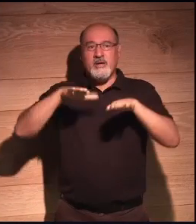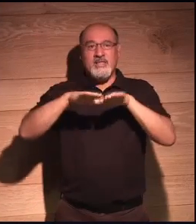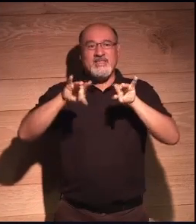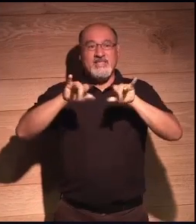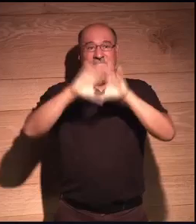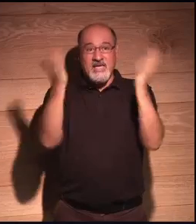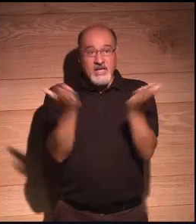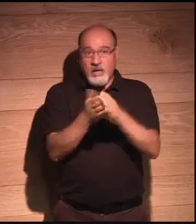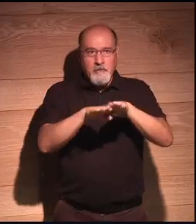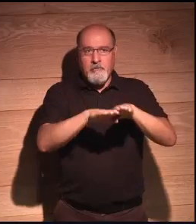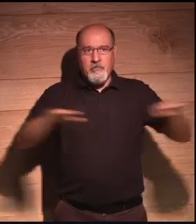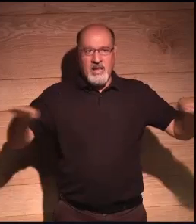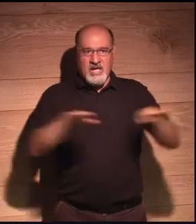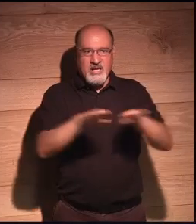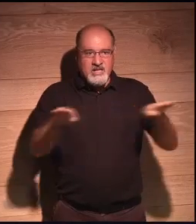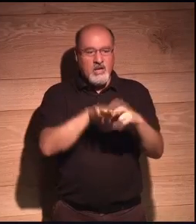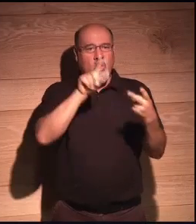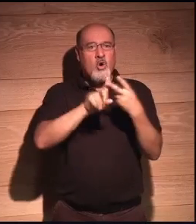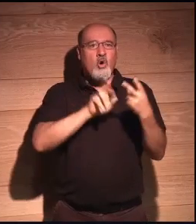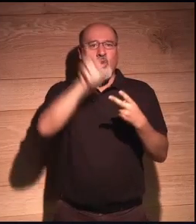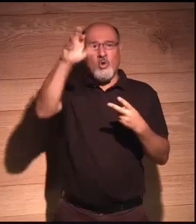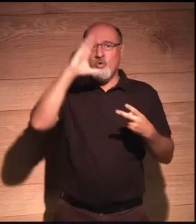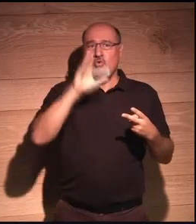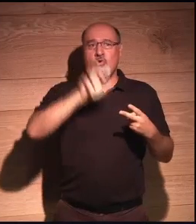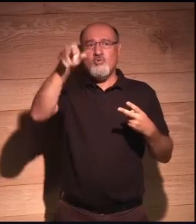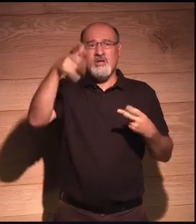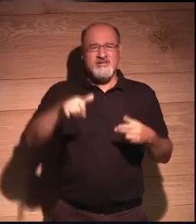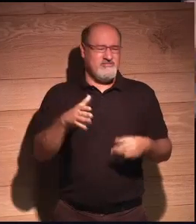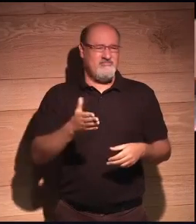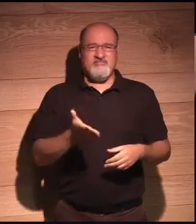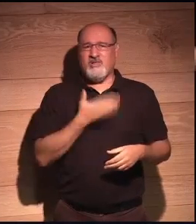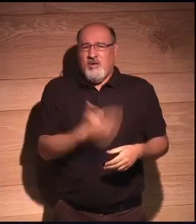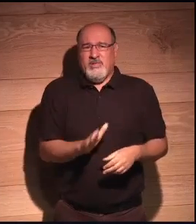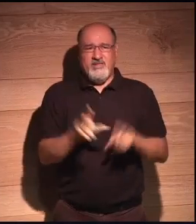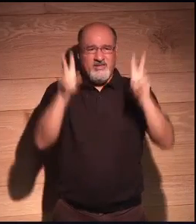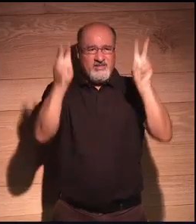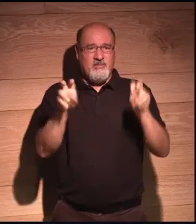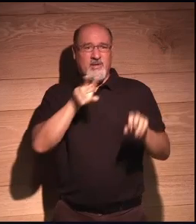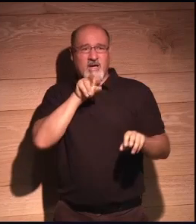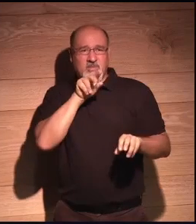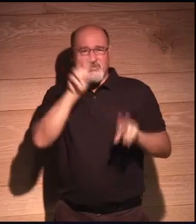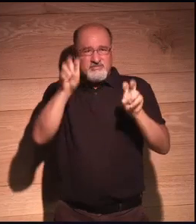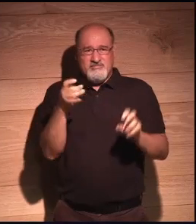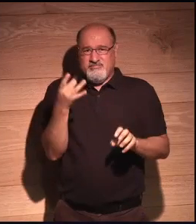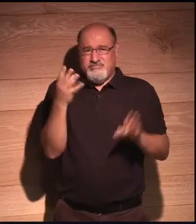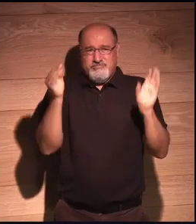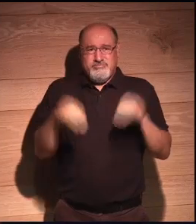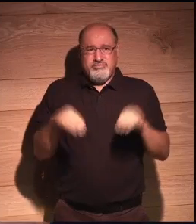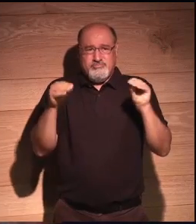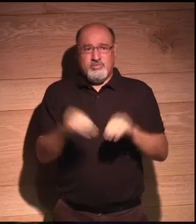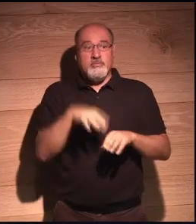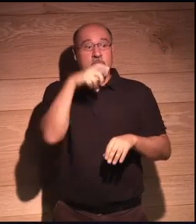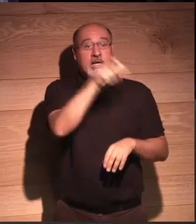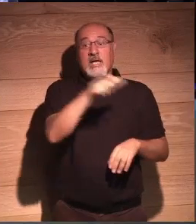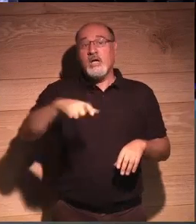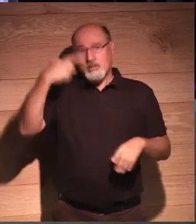Es que no quiero dedicarles ni una microcentésima de segundo de mi tiempo. Entonces tampoco quiero robárselo a gente como ellos que saben mucho, porque